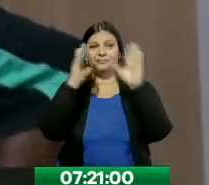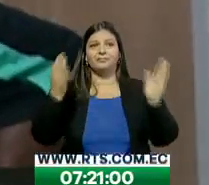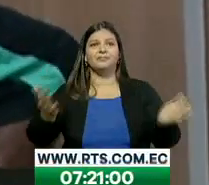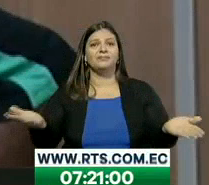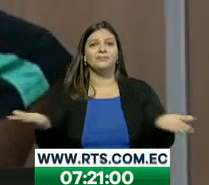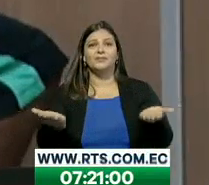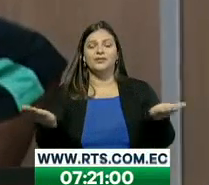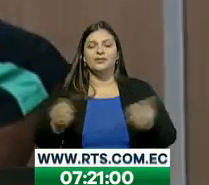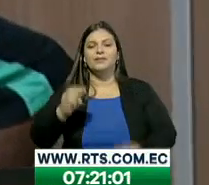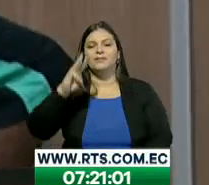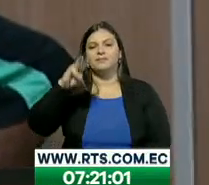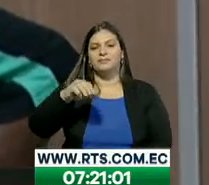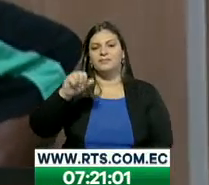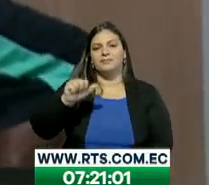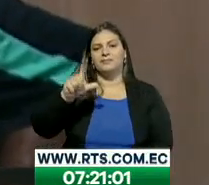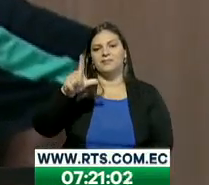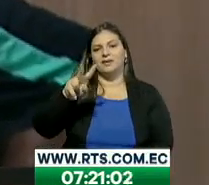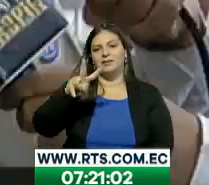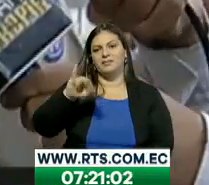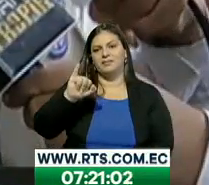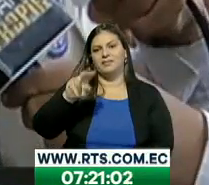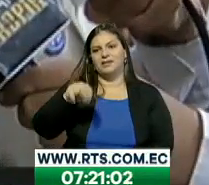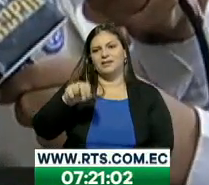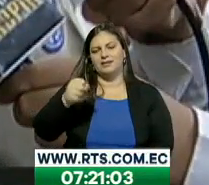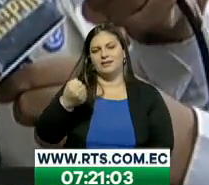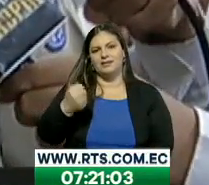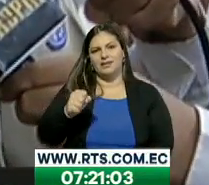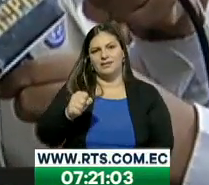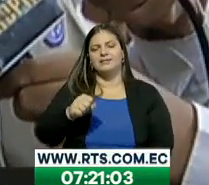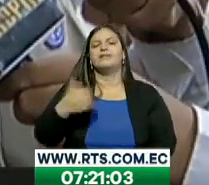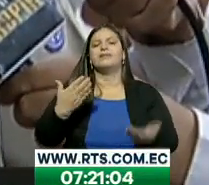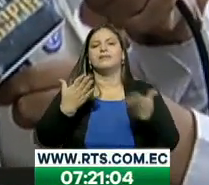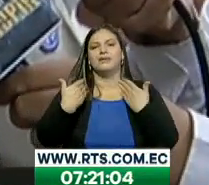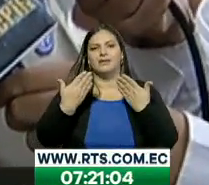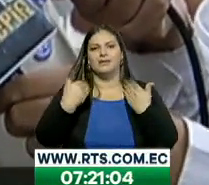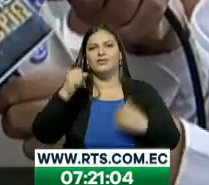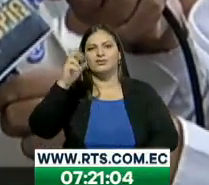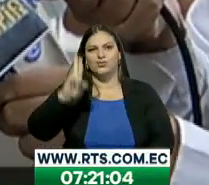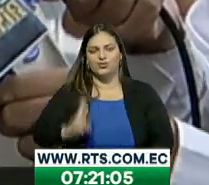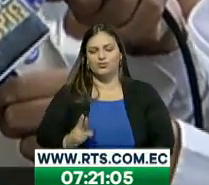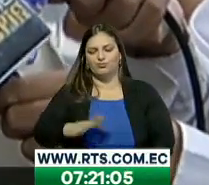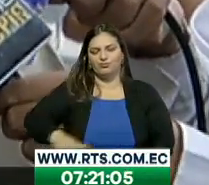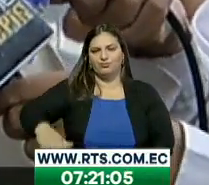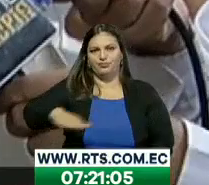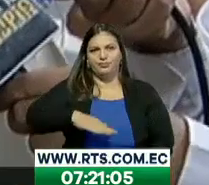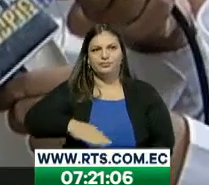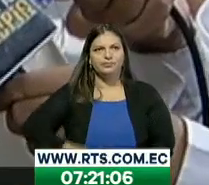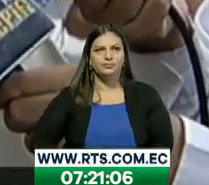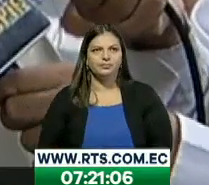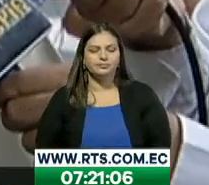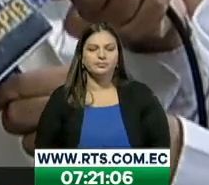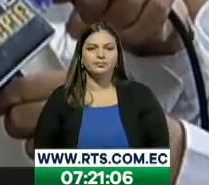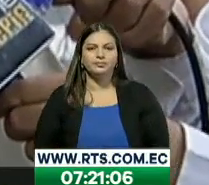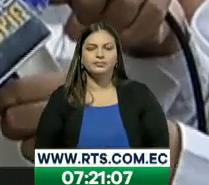Las Malvinas, en el sur de la urbe. ¿Qué dice el dueño del taxi? Que se encontraba el